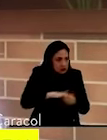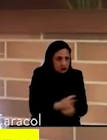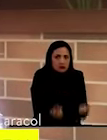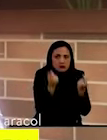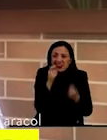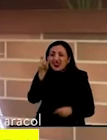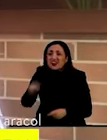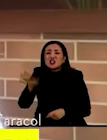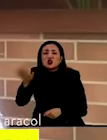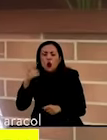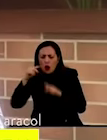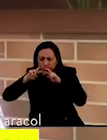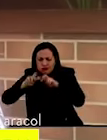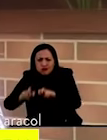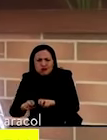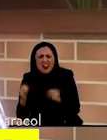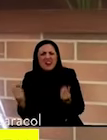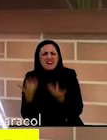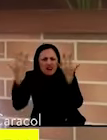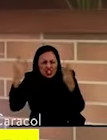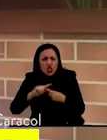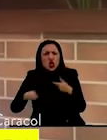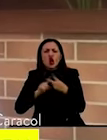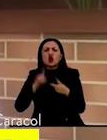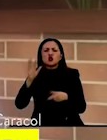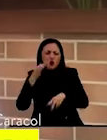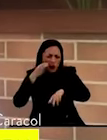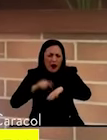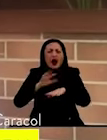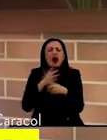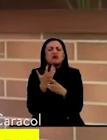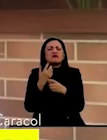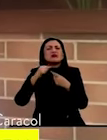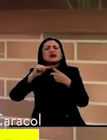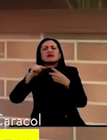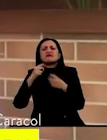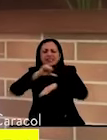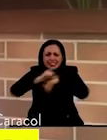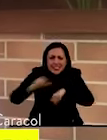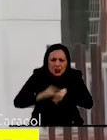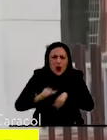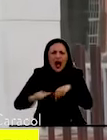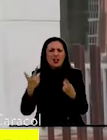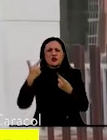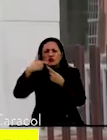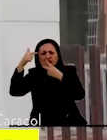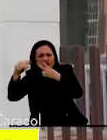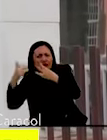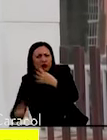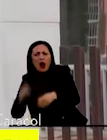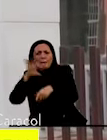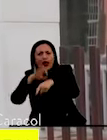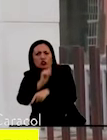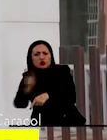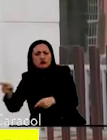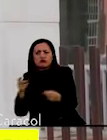endocrinólogos nuevo mato logos cirujanos vasculares brotó lobos por su parte el hospital